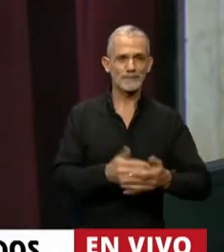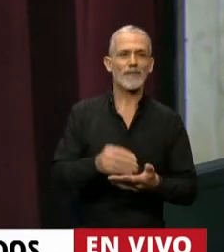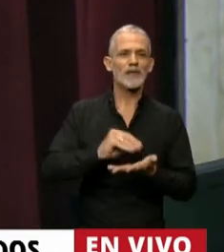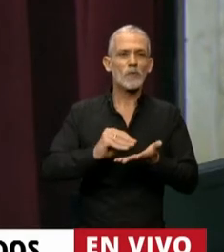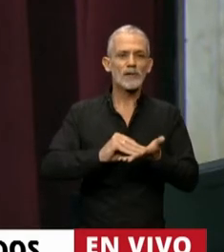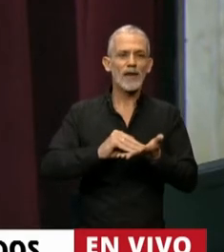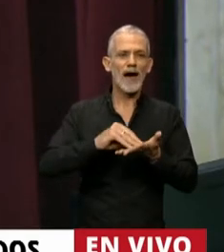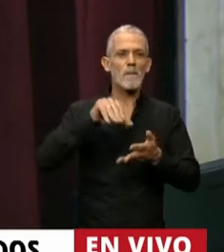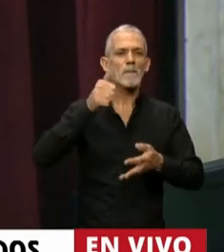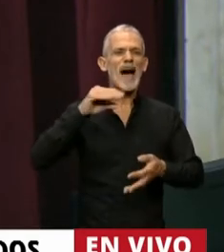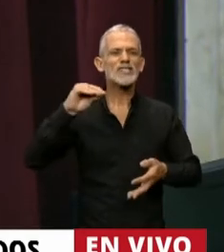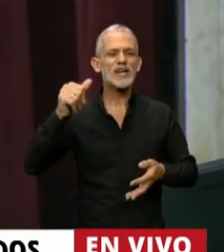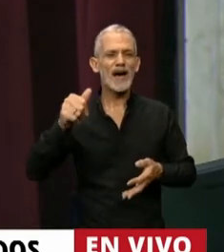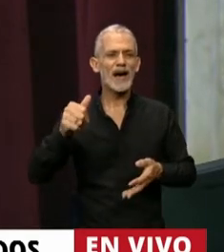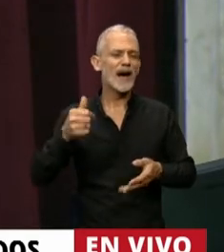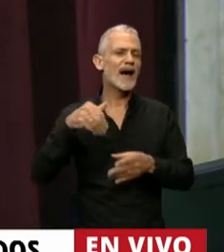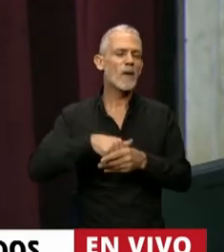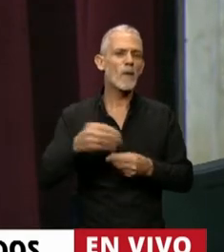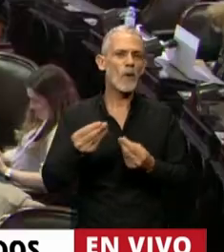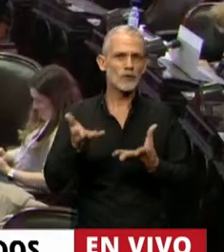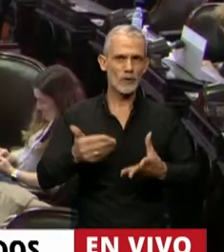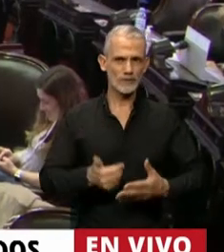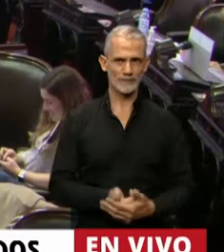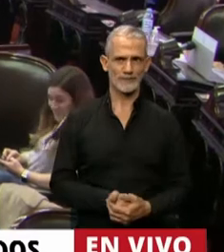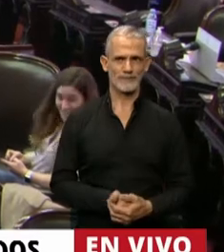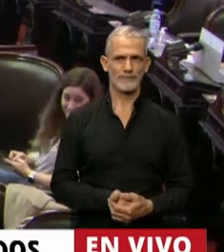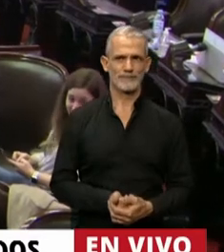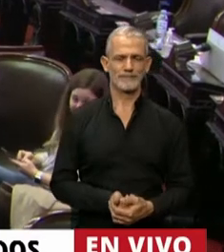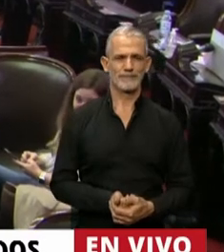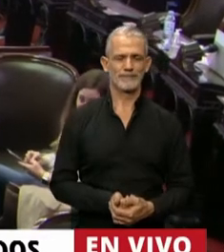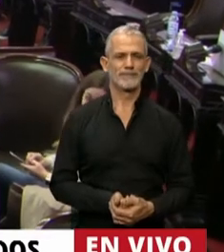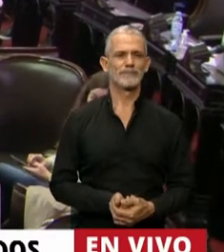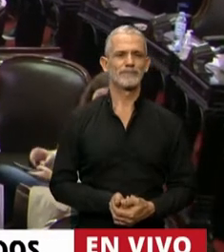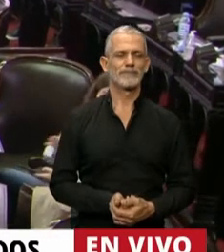Diputada Mónica Macha, el sentido de su voto.